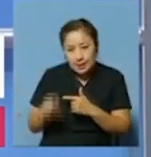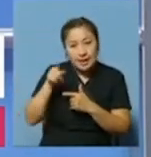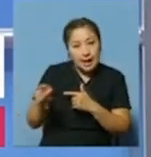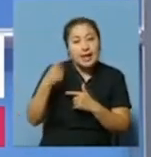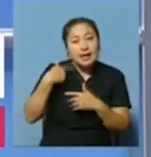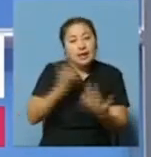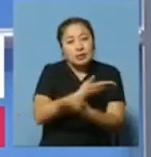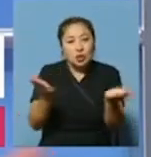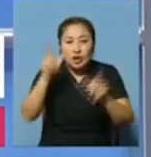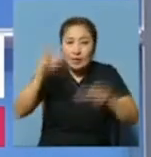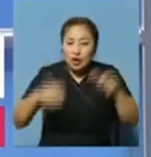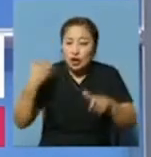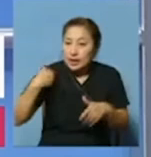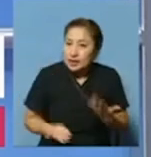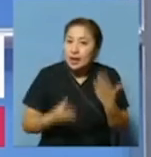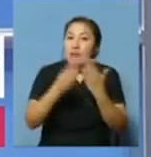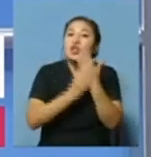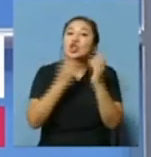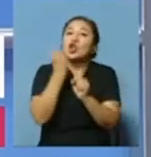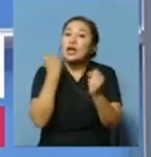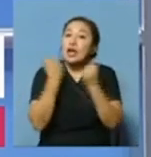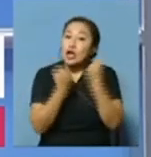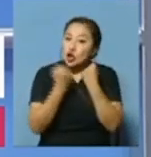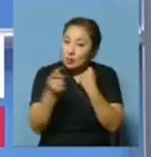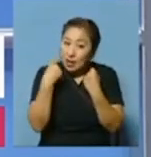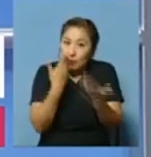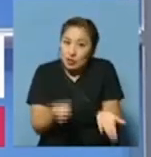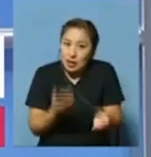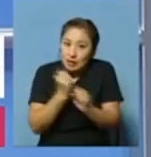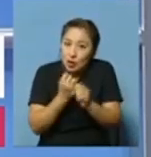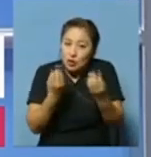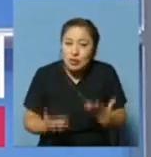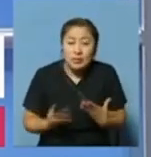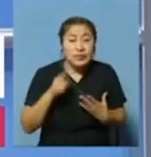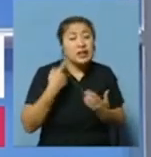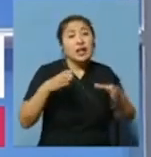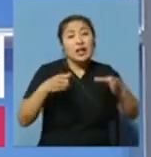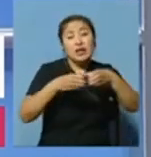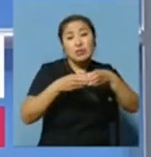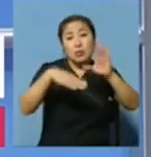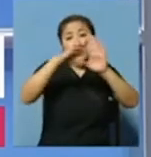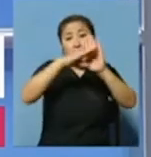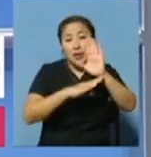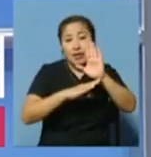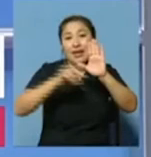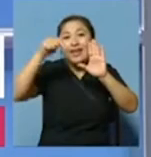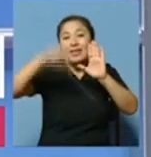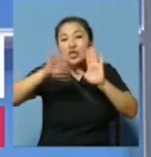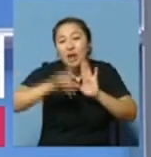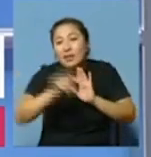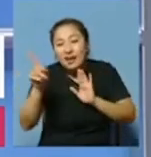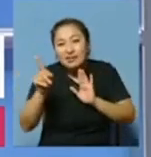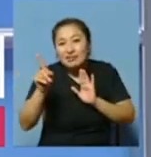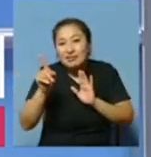ya le demostró a los argentinos como ministro de economía lo que hizo la única fórmula donde hay alguien del interior soy yo